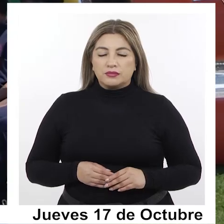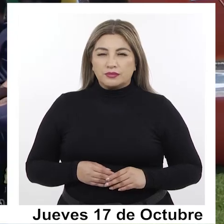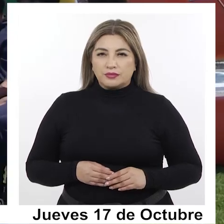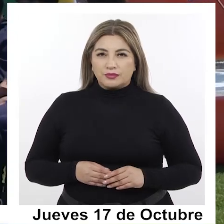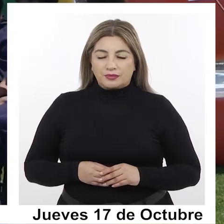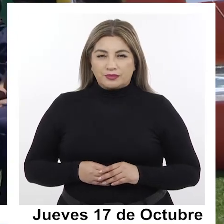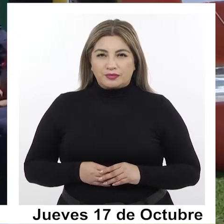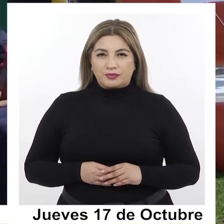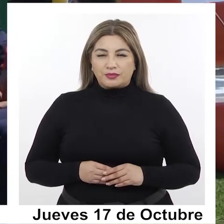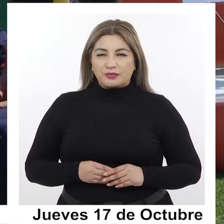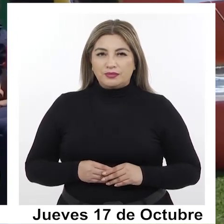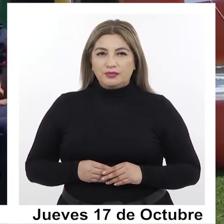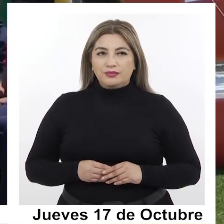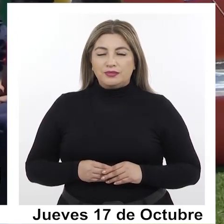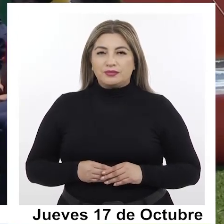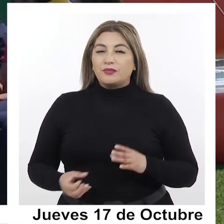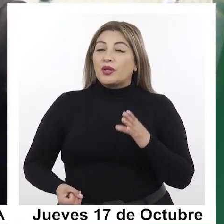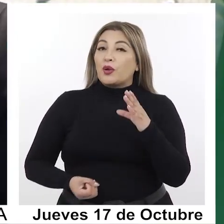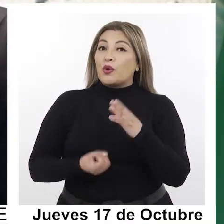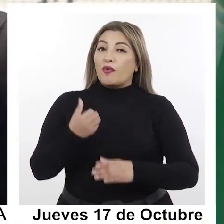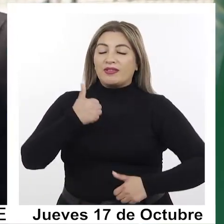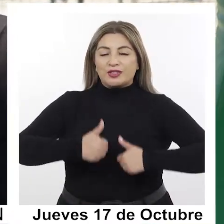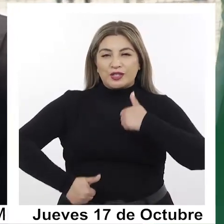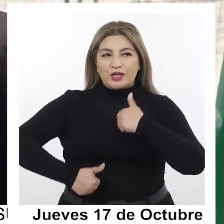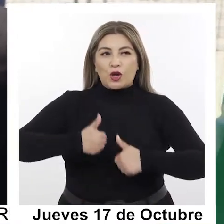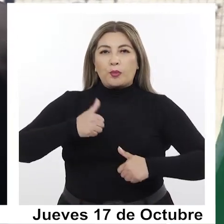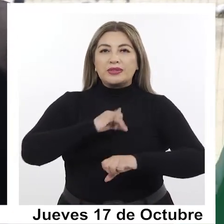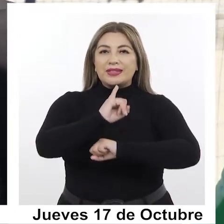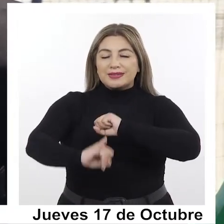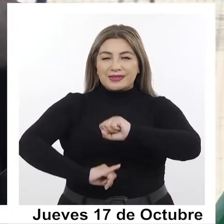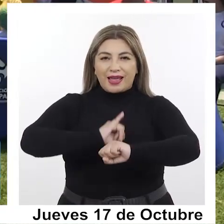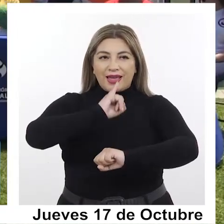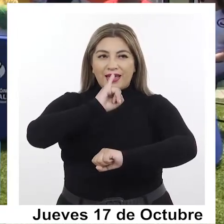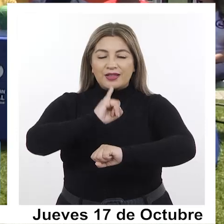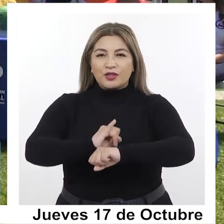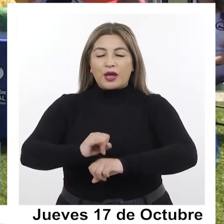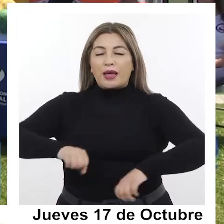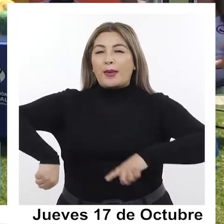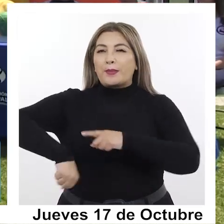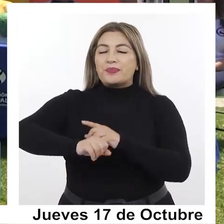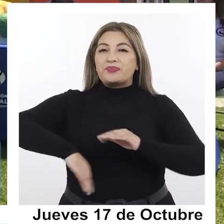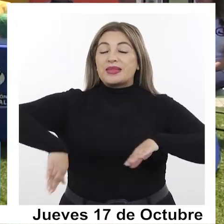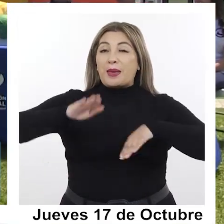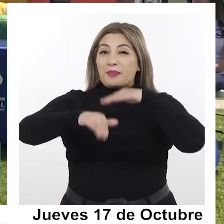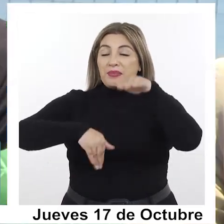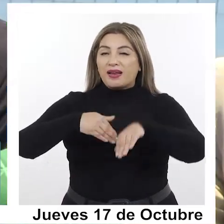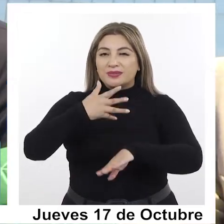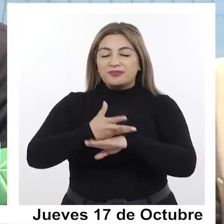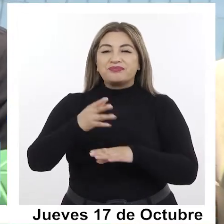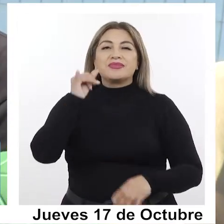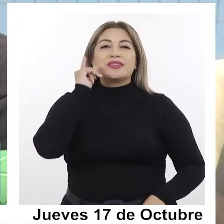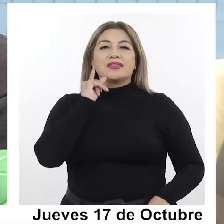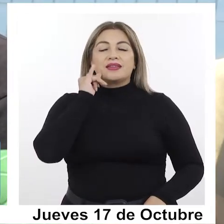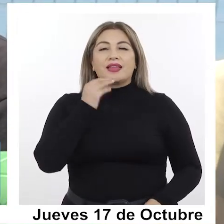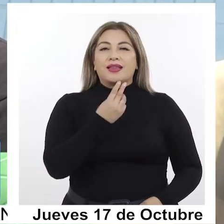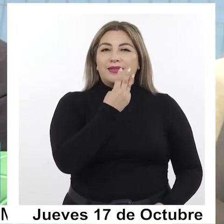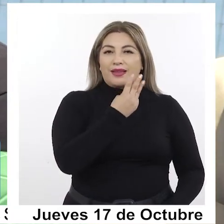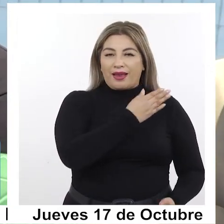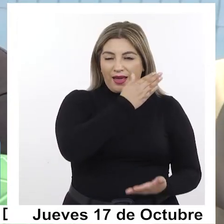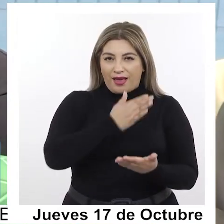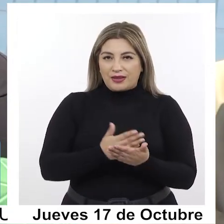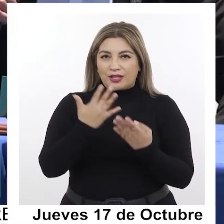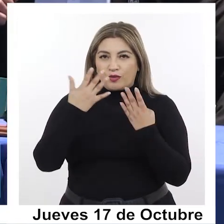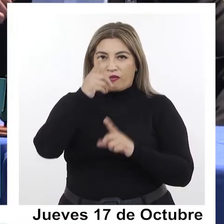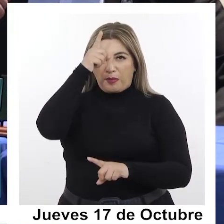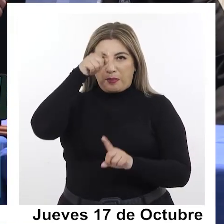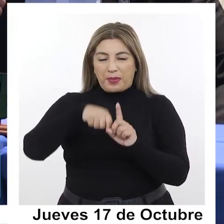arrogante. Una nueva competencia internacional de playa se disputará en Iquique entre el 3 y el 9